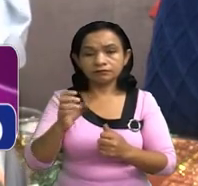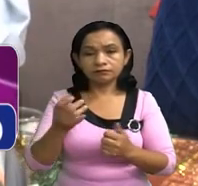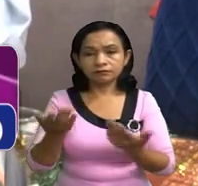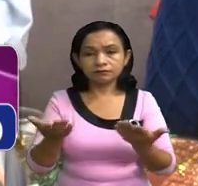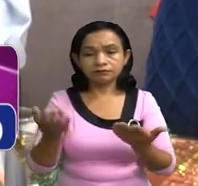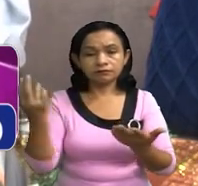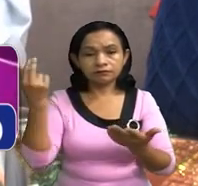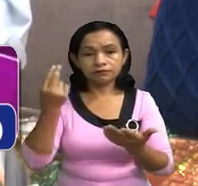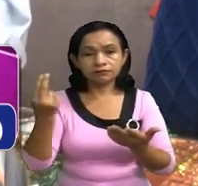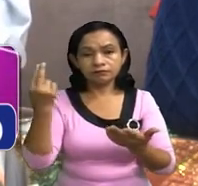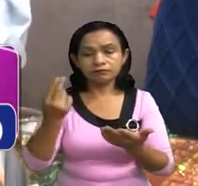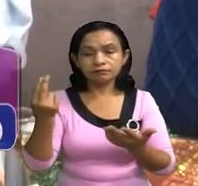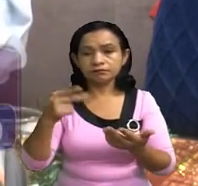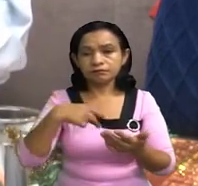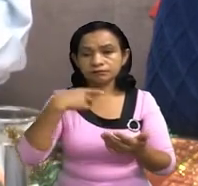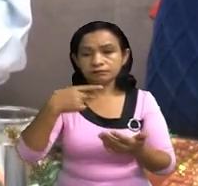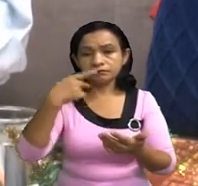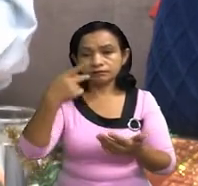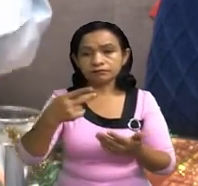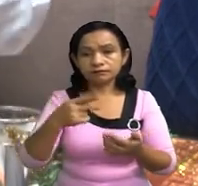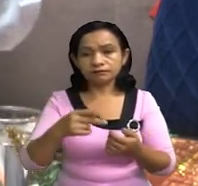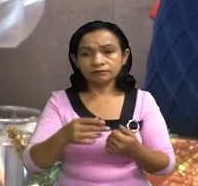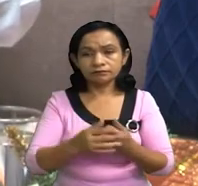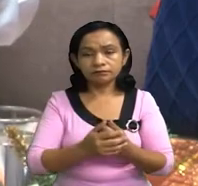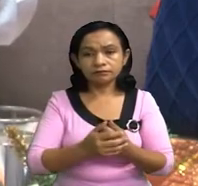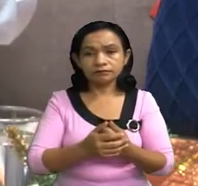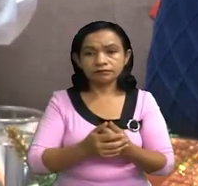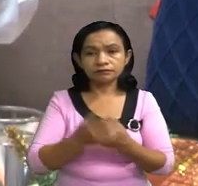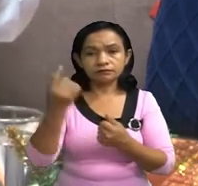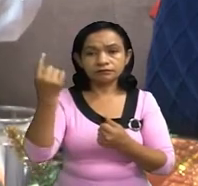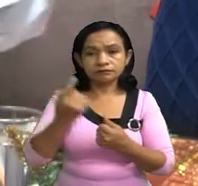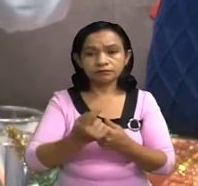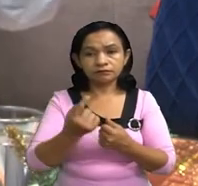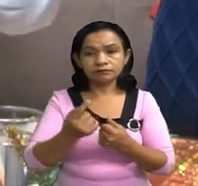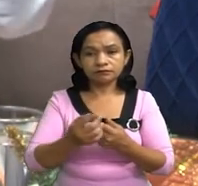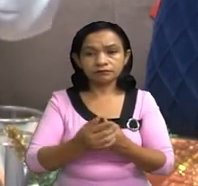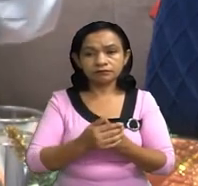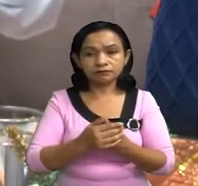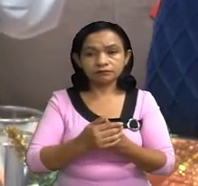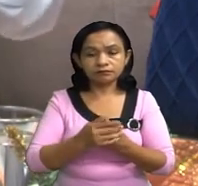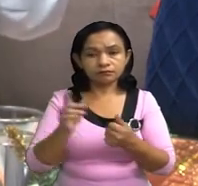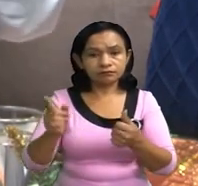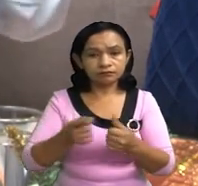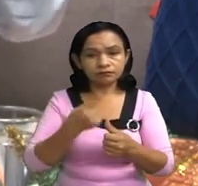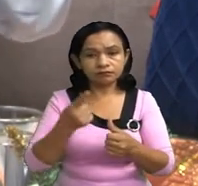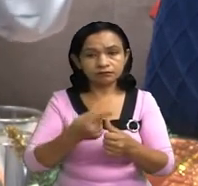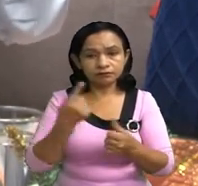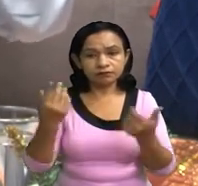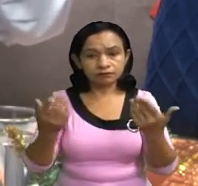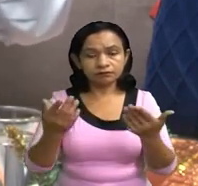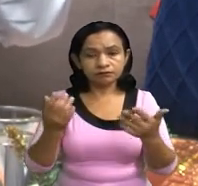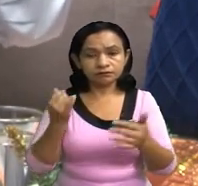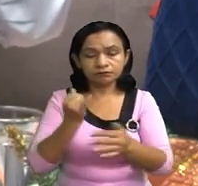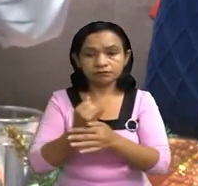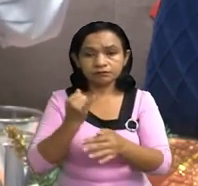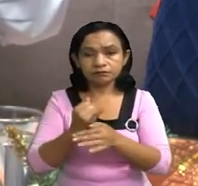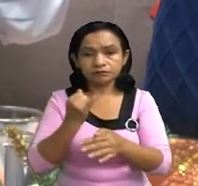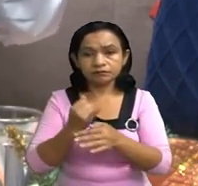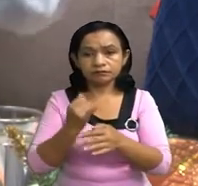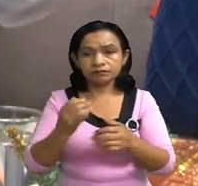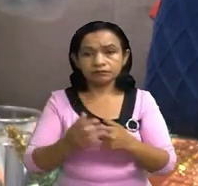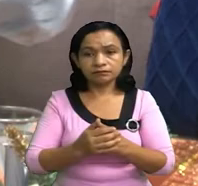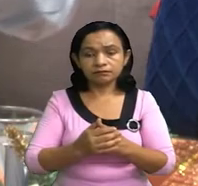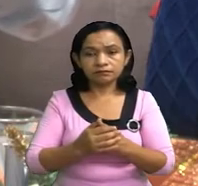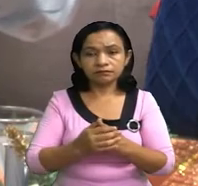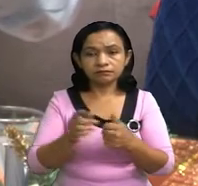estaba utilizando la palabra que dijo Juan Pablo II cuando vino aquí, que la primera que quiere la iglesia, la paz, que